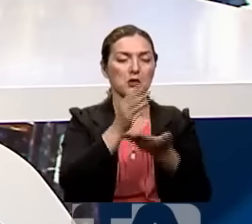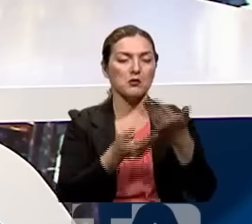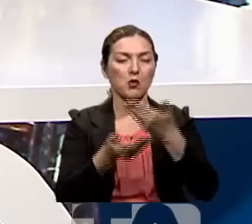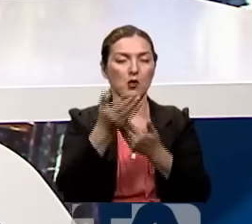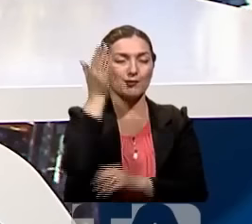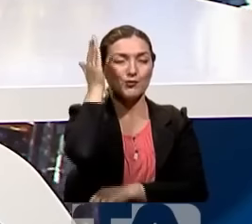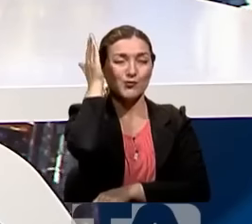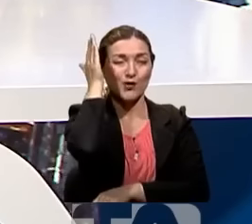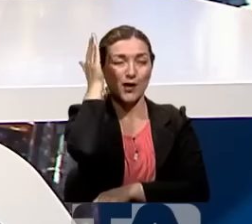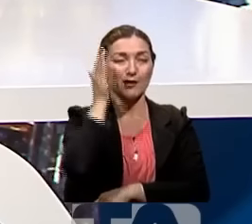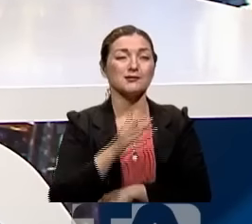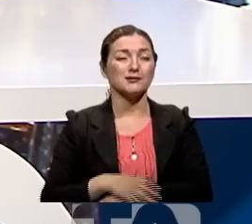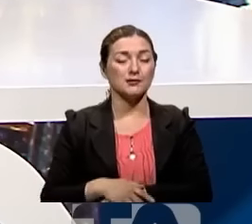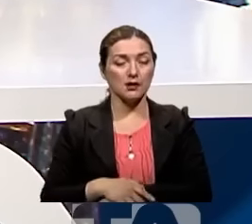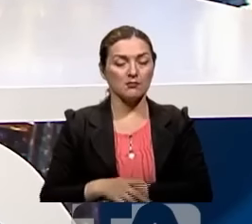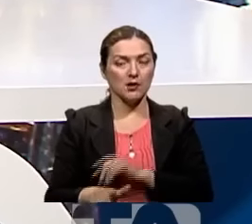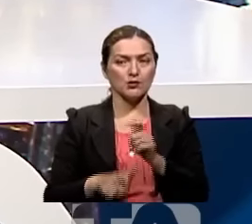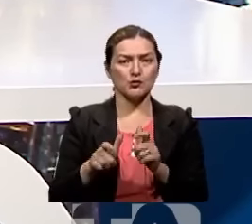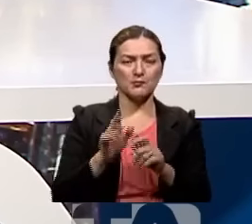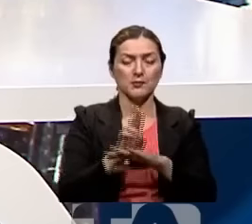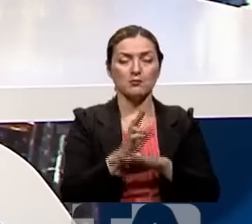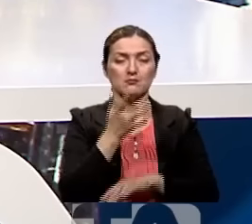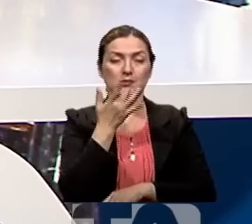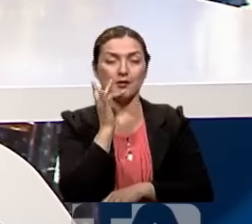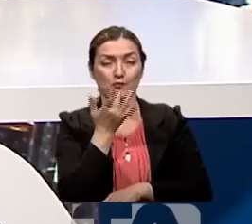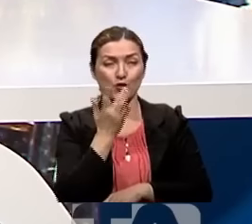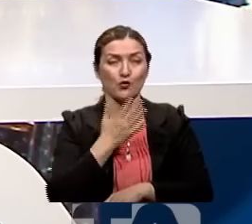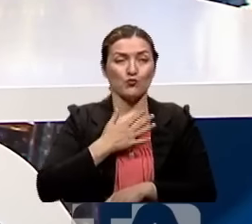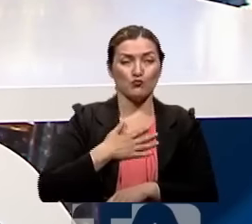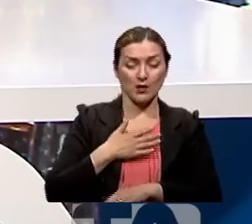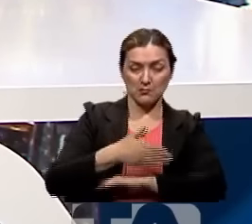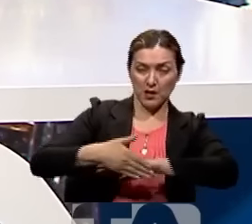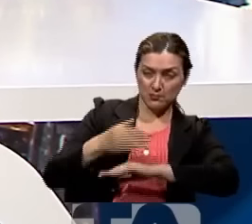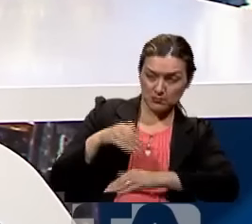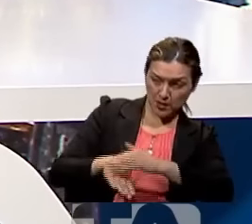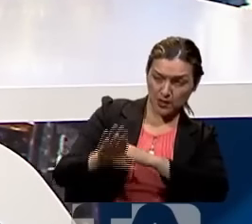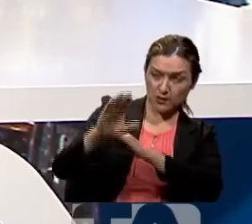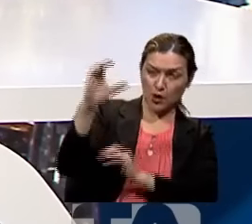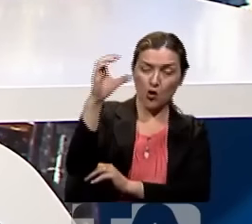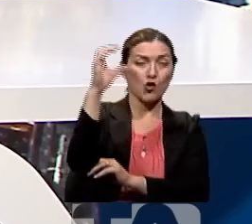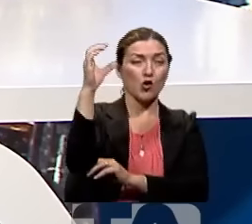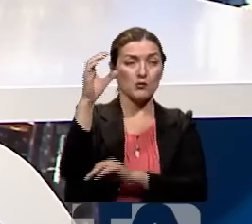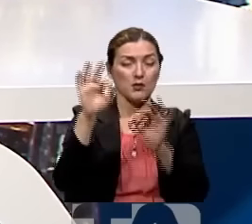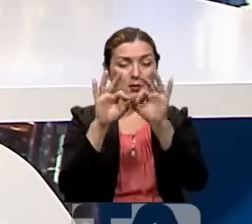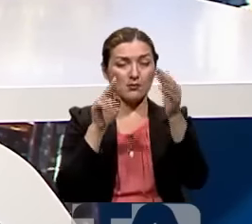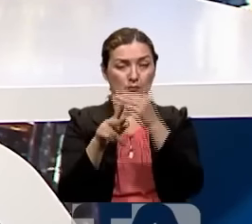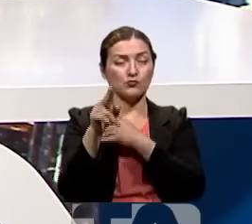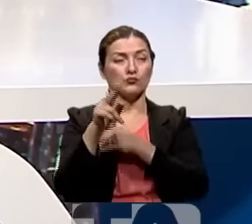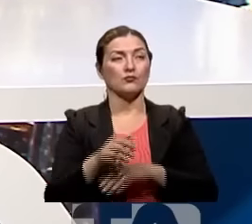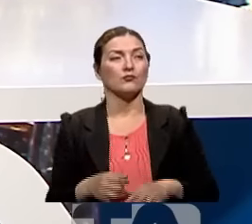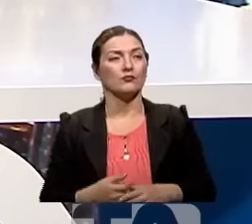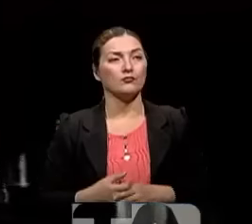Tulcán. Y es que varios usuarios prefieren cruzar la frontera a Colombia mientras duran los cortes eléctricos en la